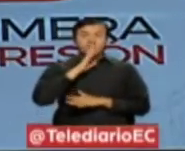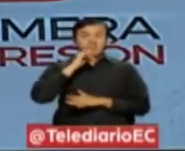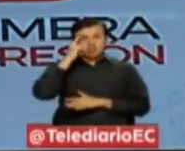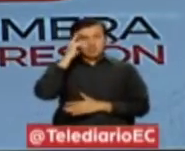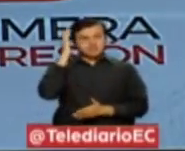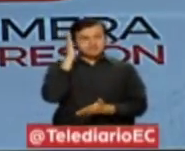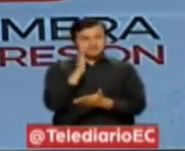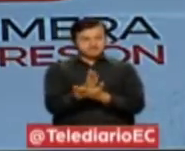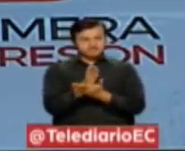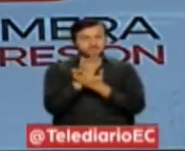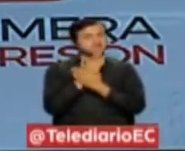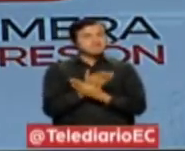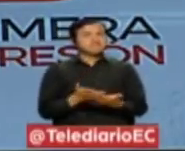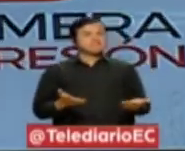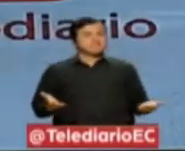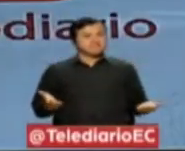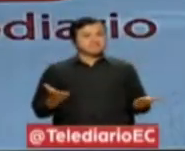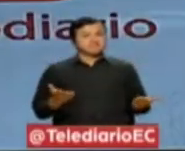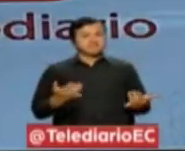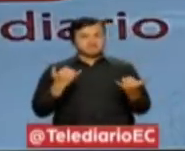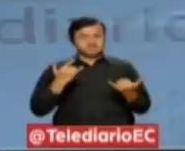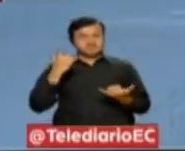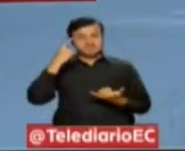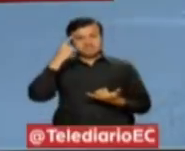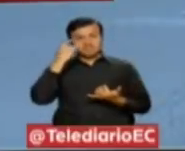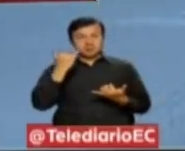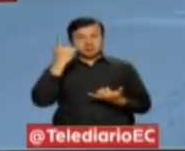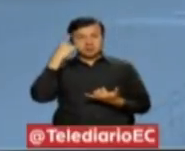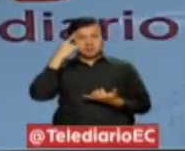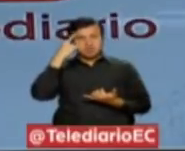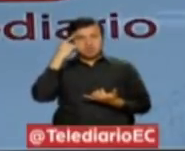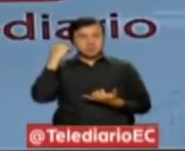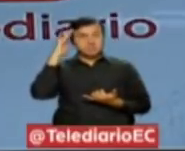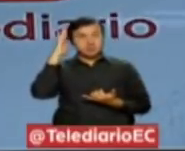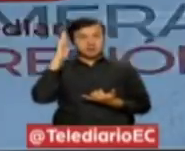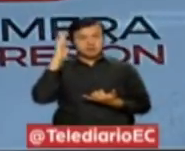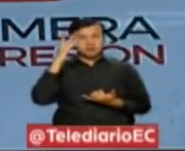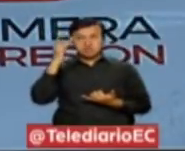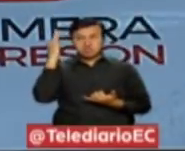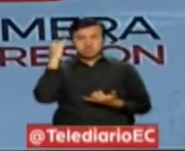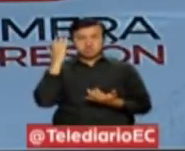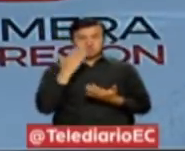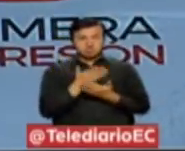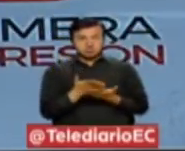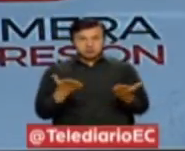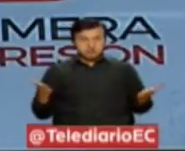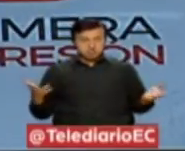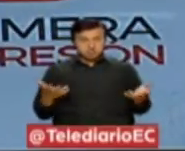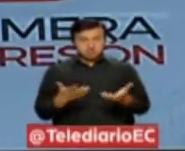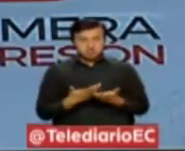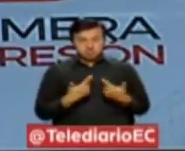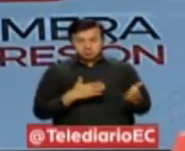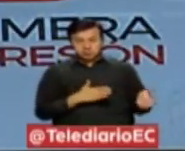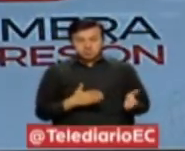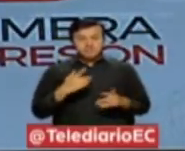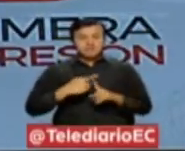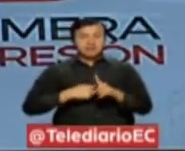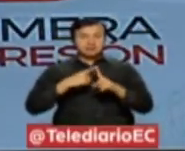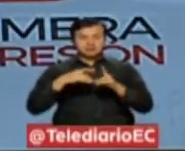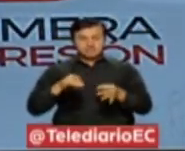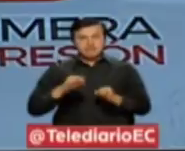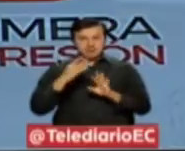sentido? El gobierno actual, y sobre todo desde el llamado al referéndum de febrero